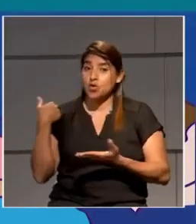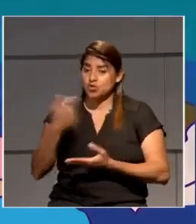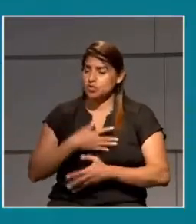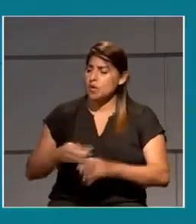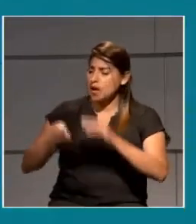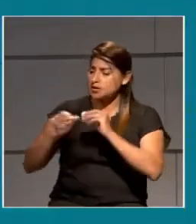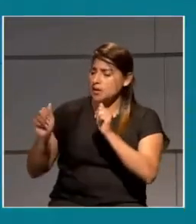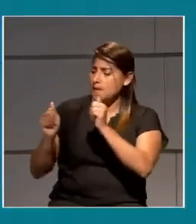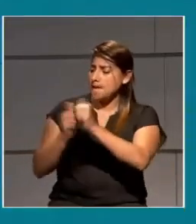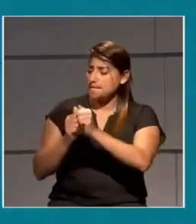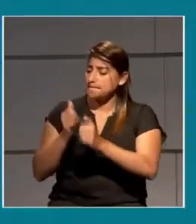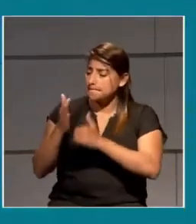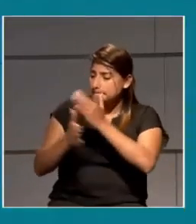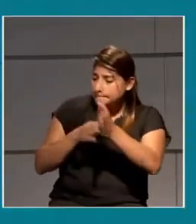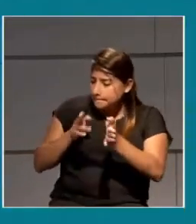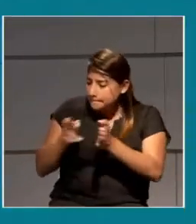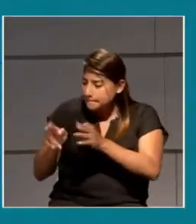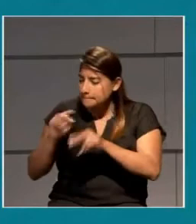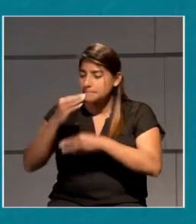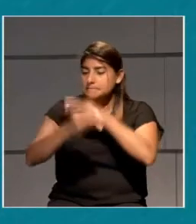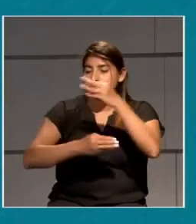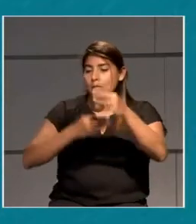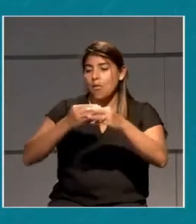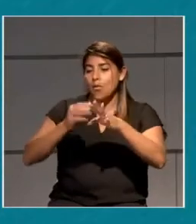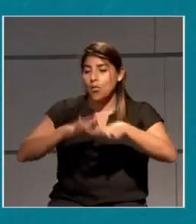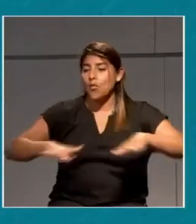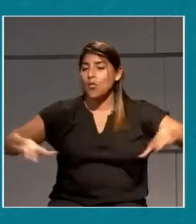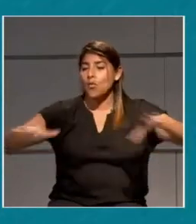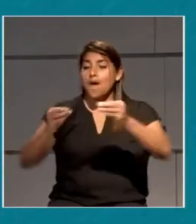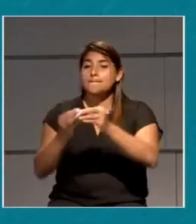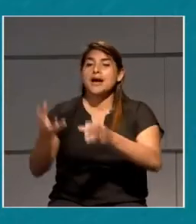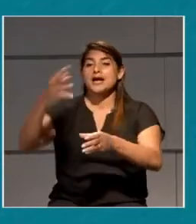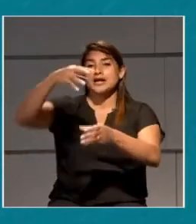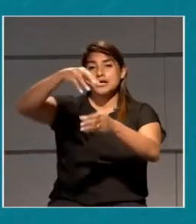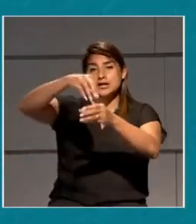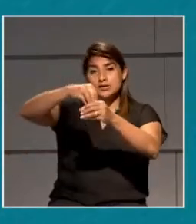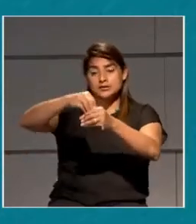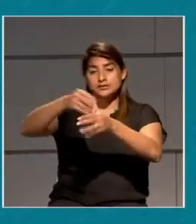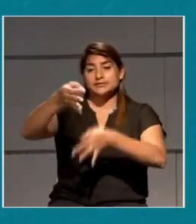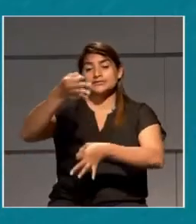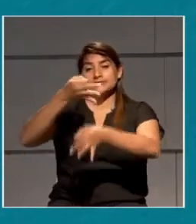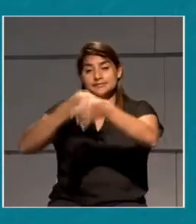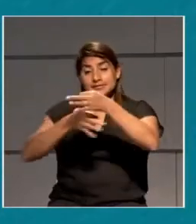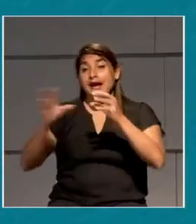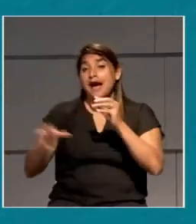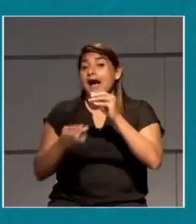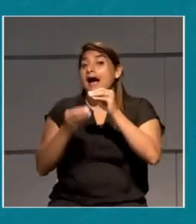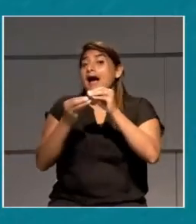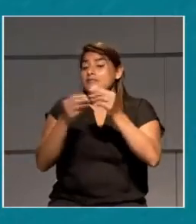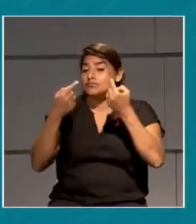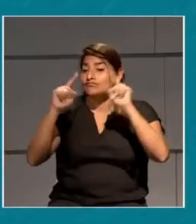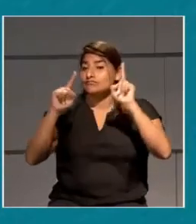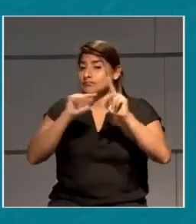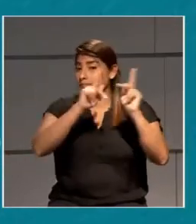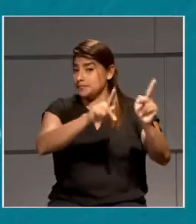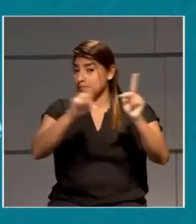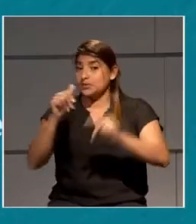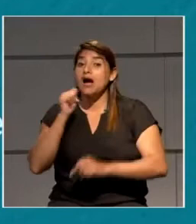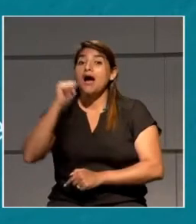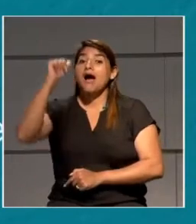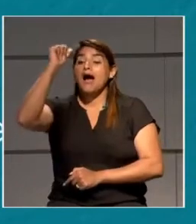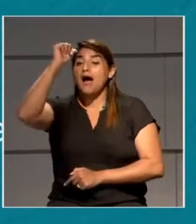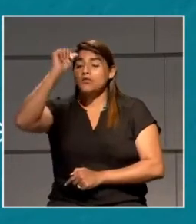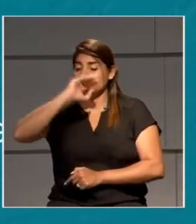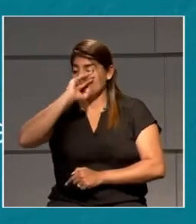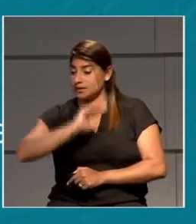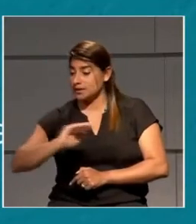con presencia plena, hacemos del mundo un lugar más inclusivo y empático, y además logramos que las personas adultas,